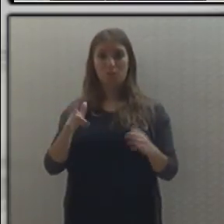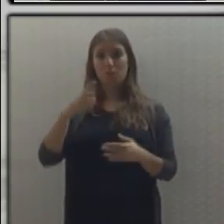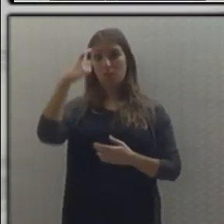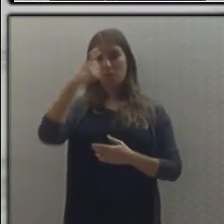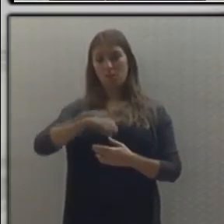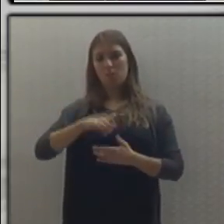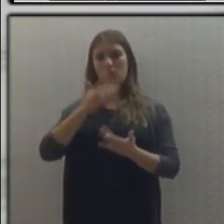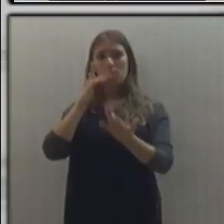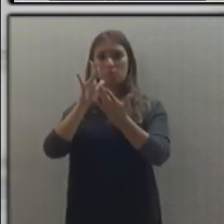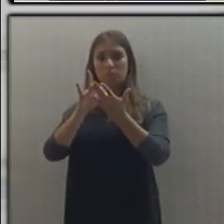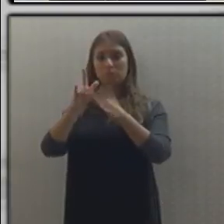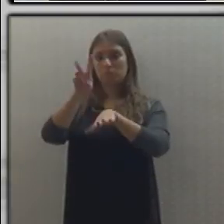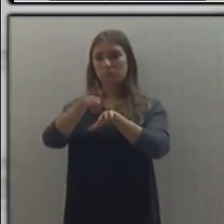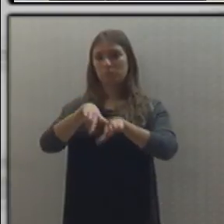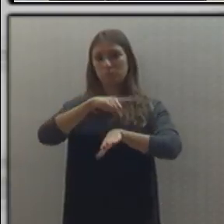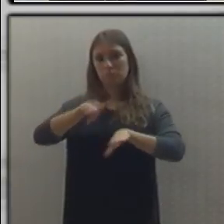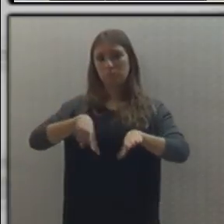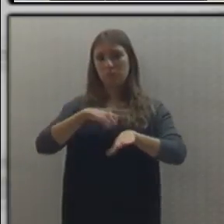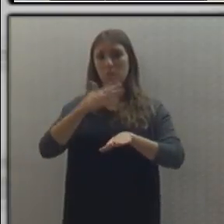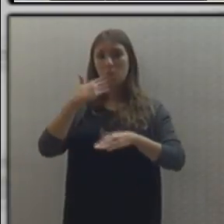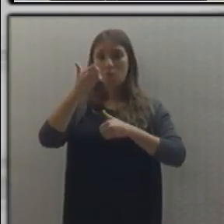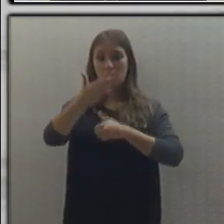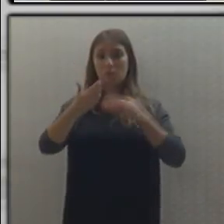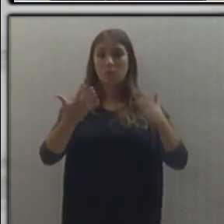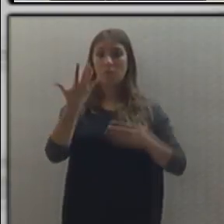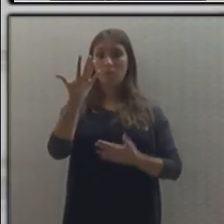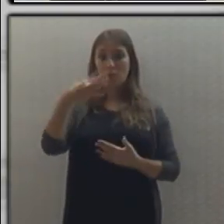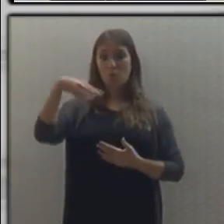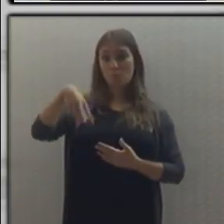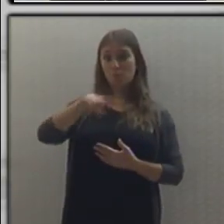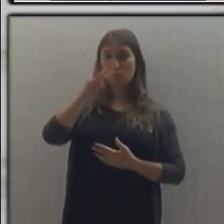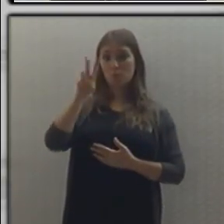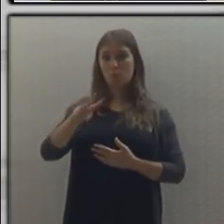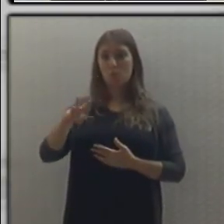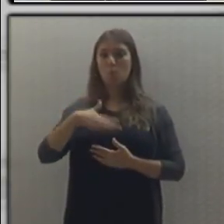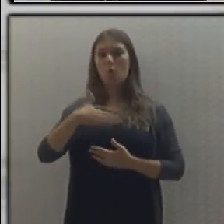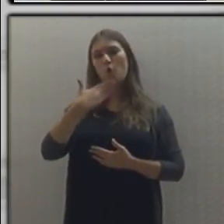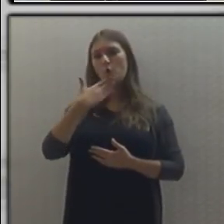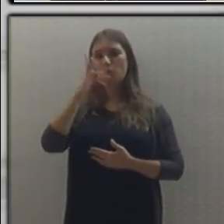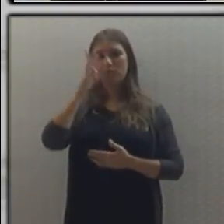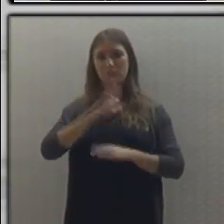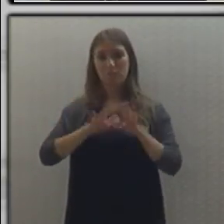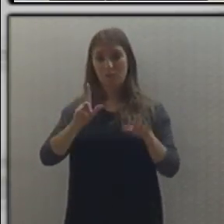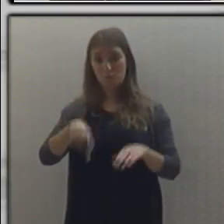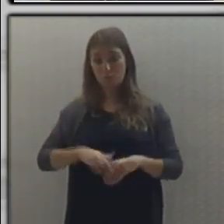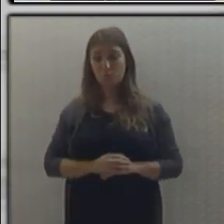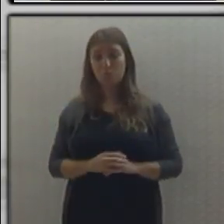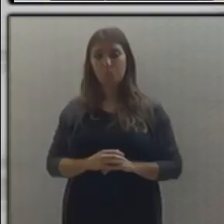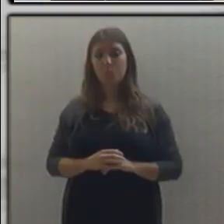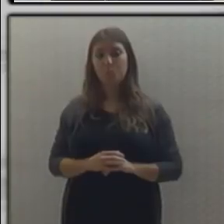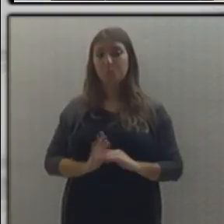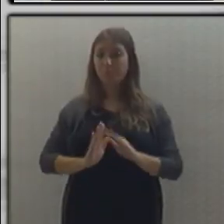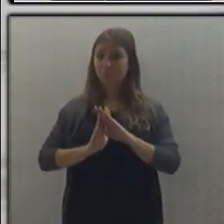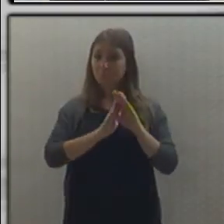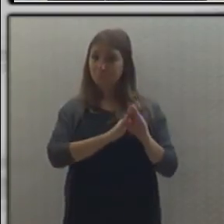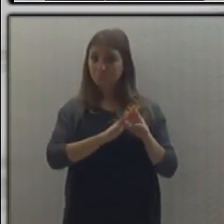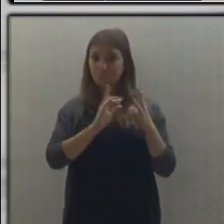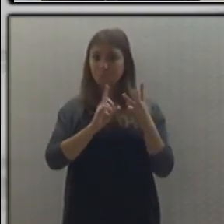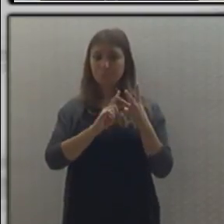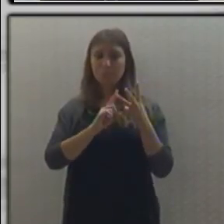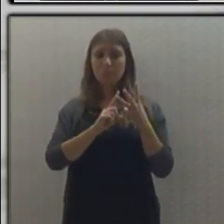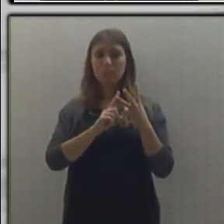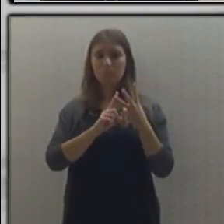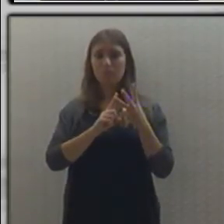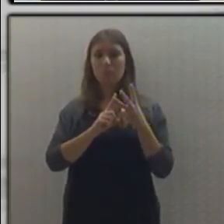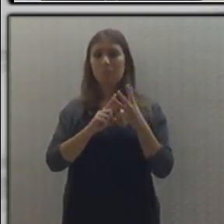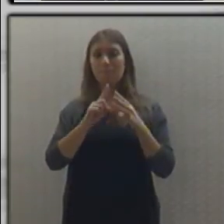también es importante, que una habitación de 5 metros cuadrados se convierta en una de 20. Por otro lado está el tema de